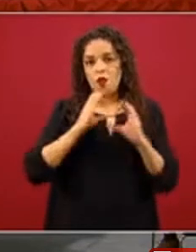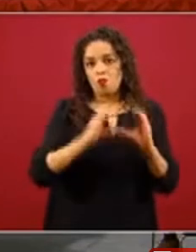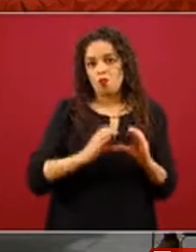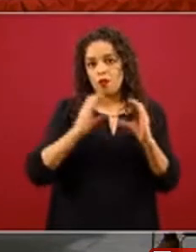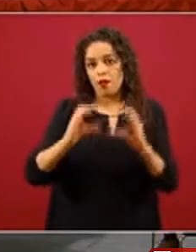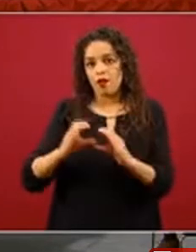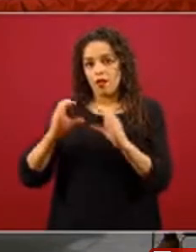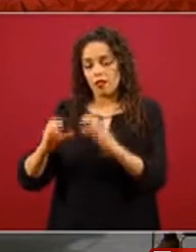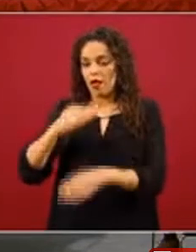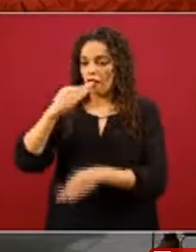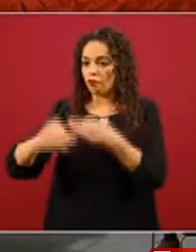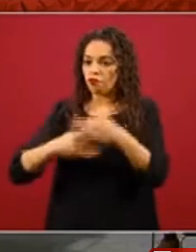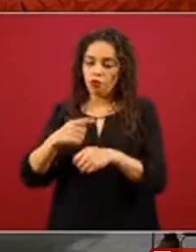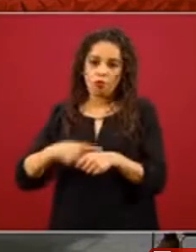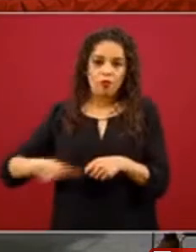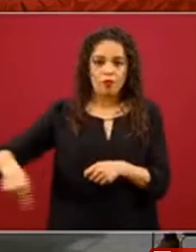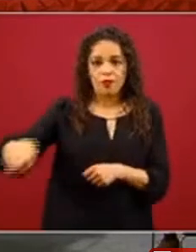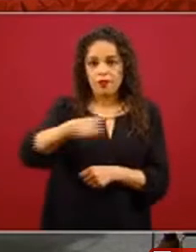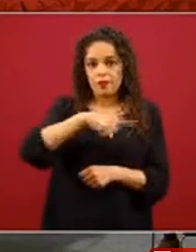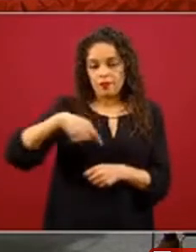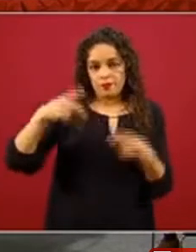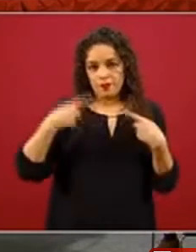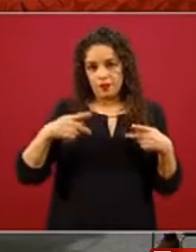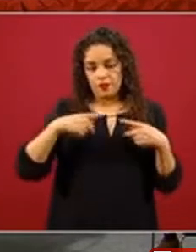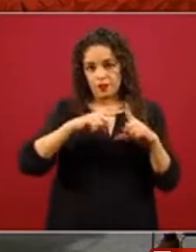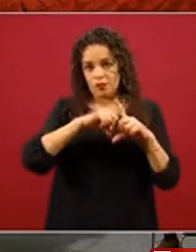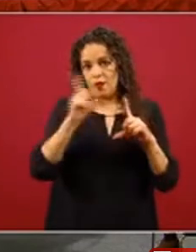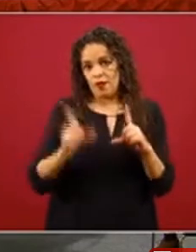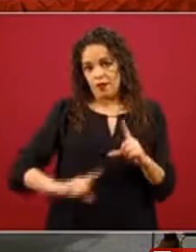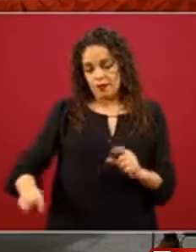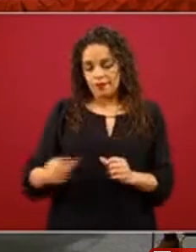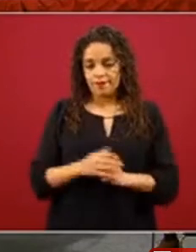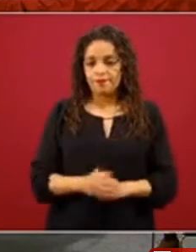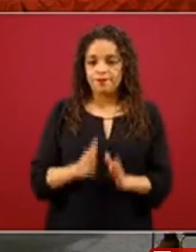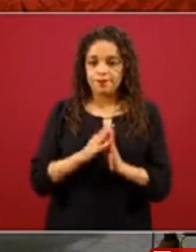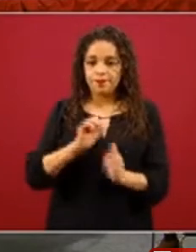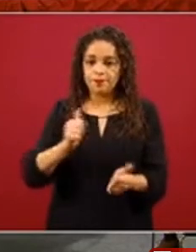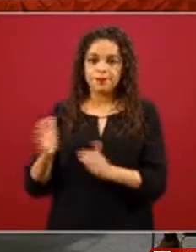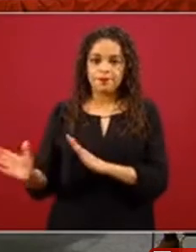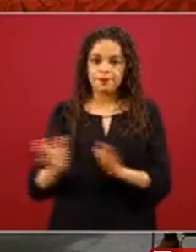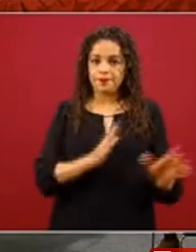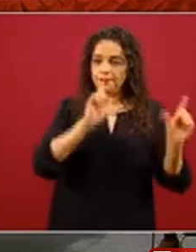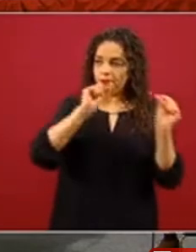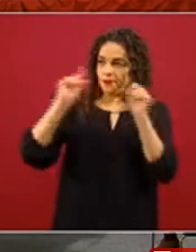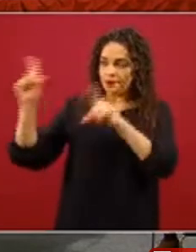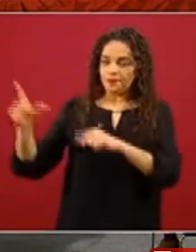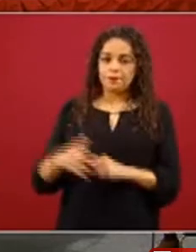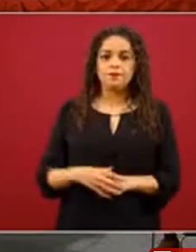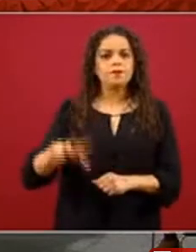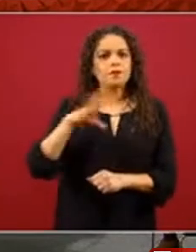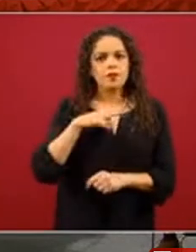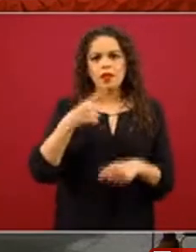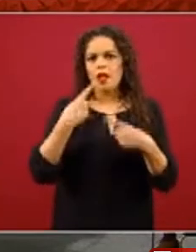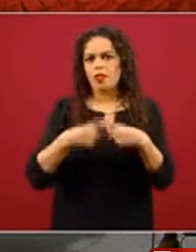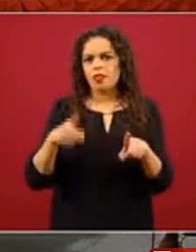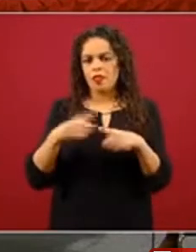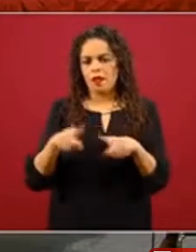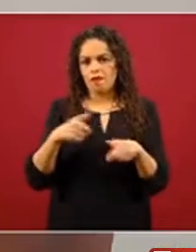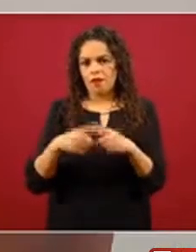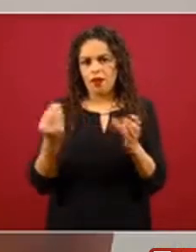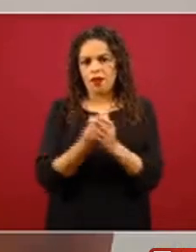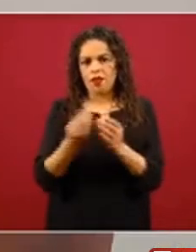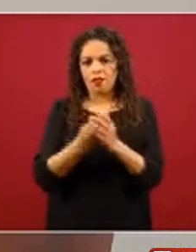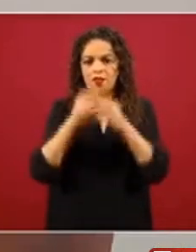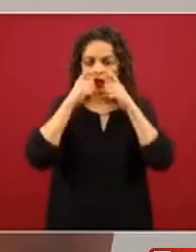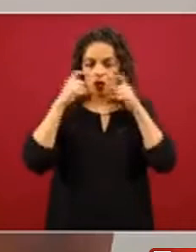beneficio de la población. Si me pasas la siguiente. Y tenemos diferentes tipos de cubrebocas. Tenemos los cubrebocas quirúrgicos